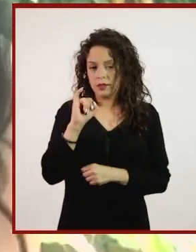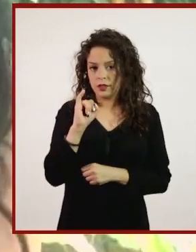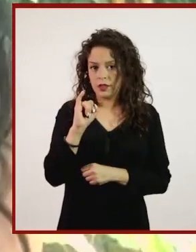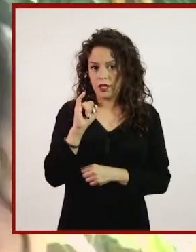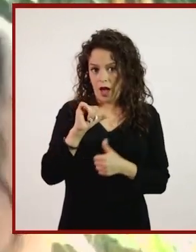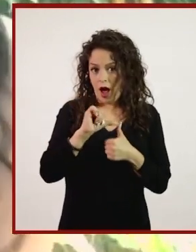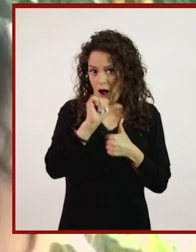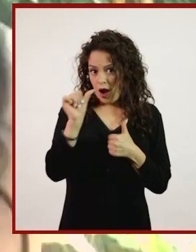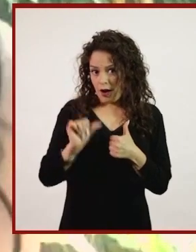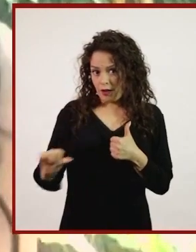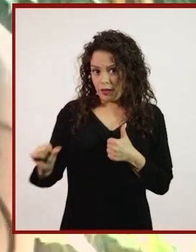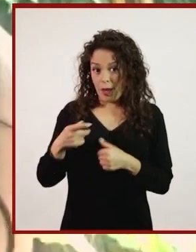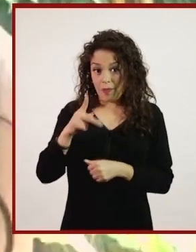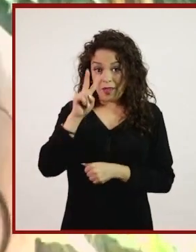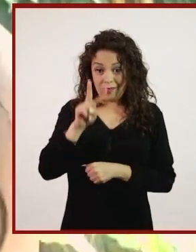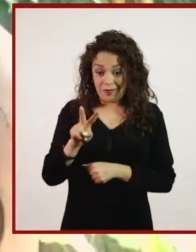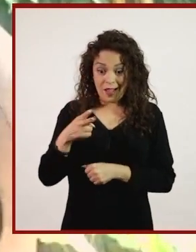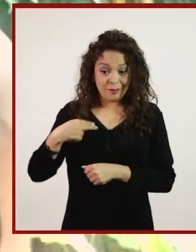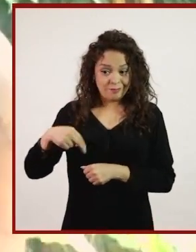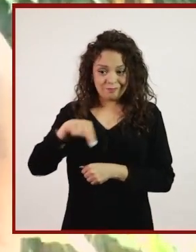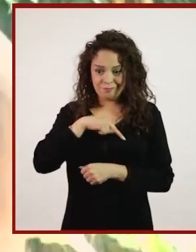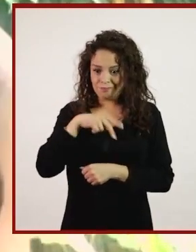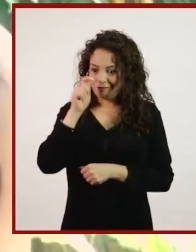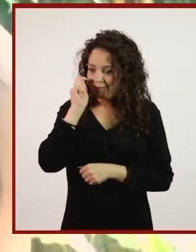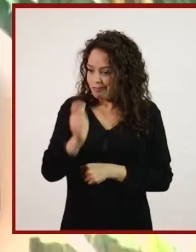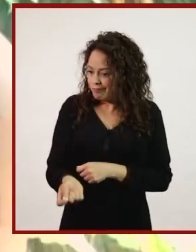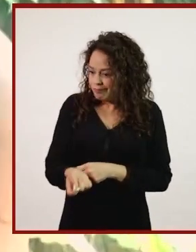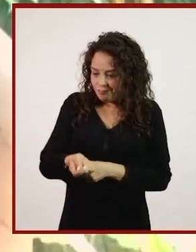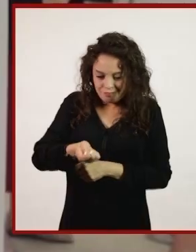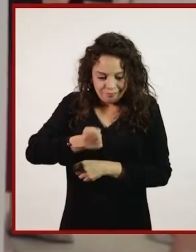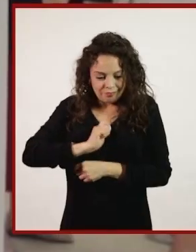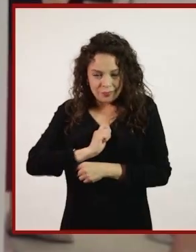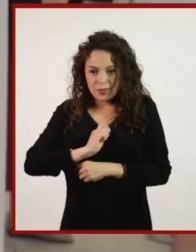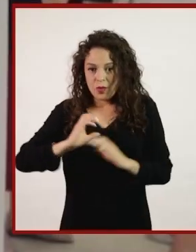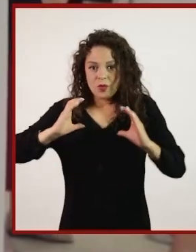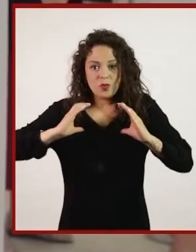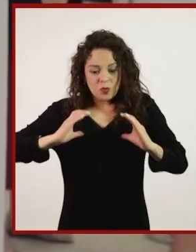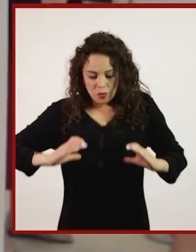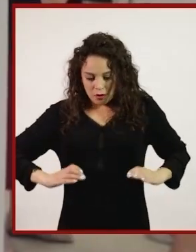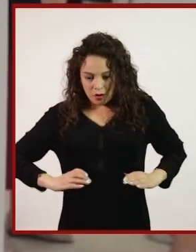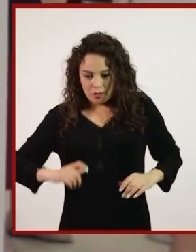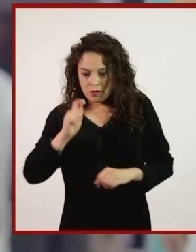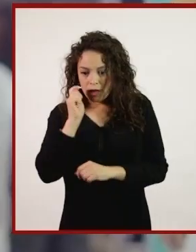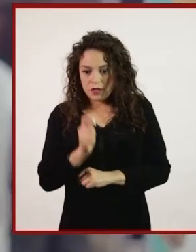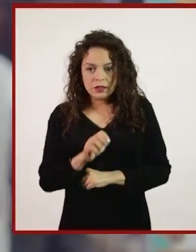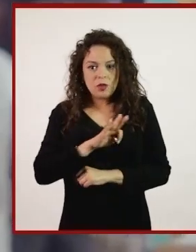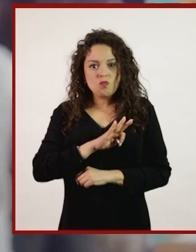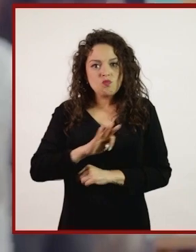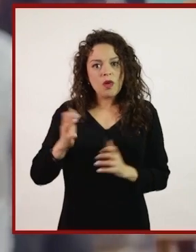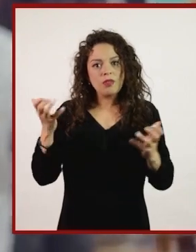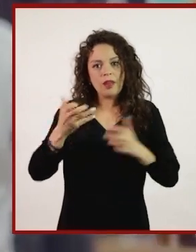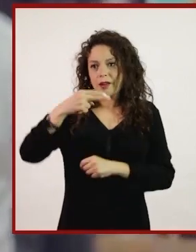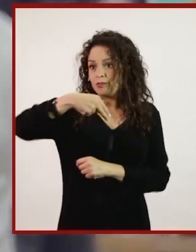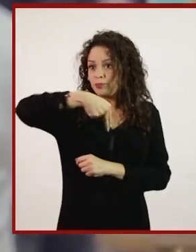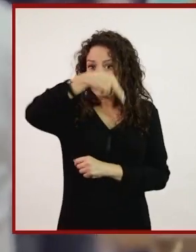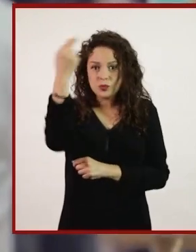y contenidos el arte, porque es eso, ¿no? Pero creo que nos pertenece. O sea, creo que desde el momento en que nuestro cuerpo es un territorio que se